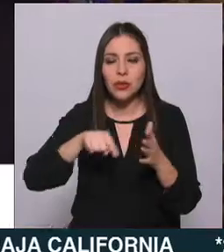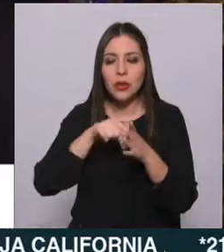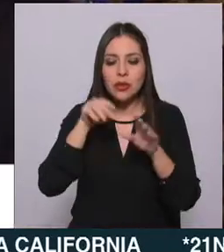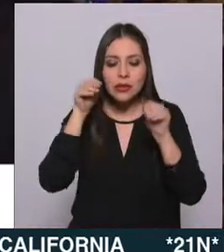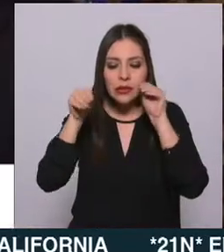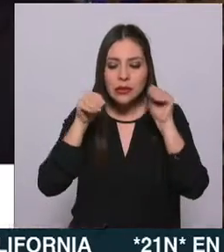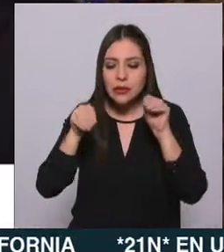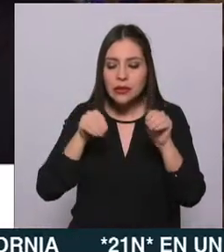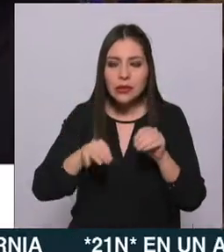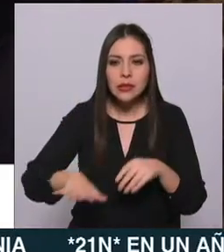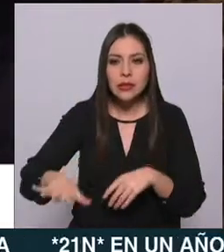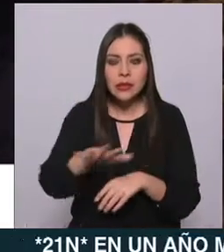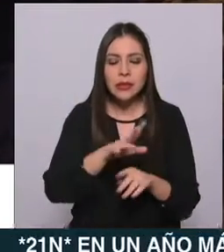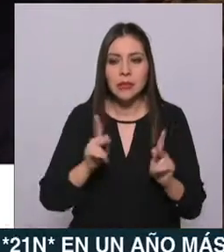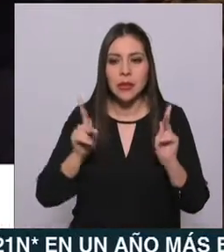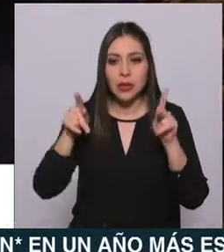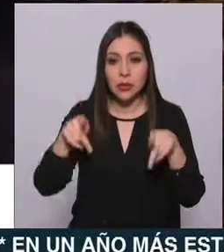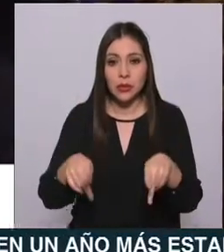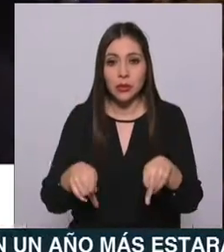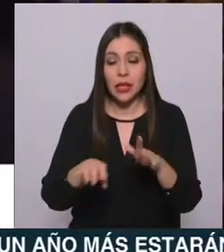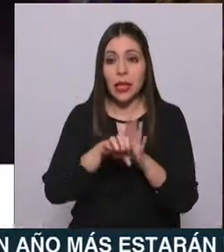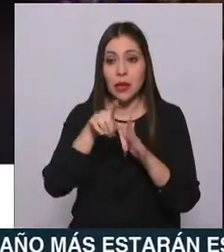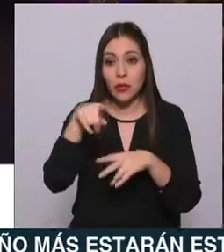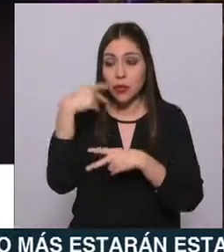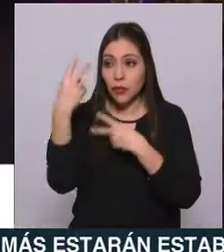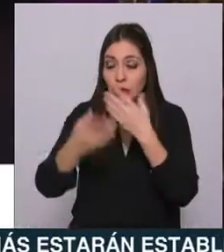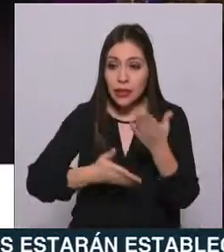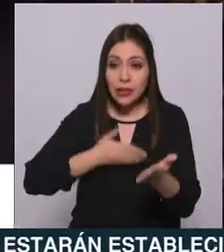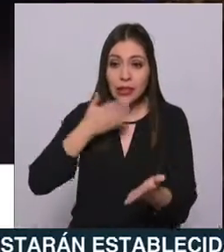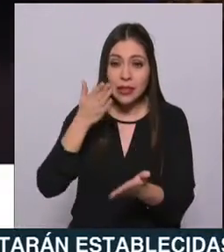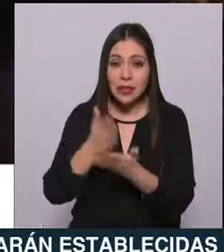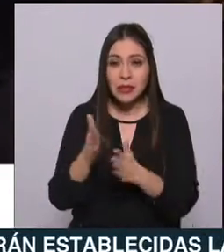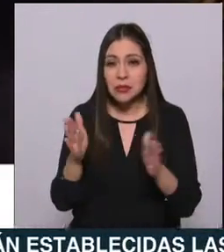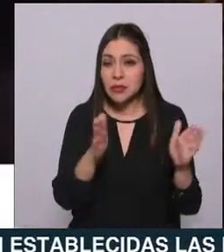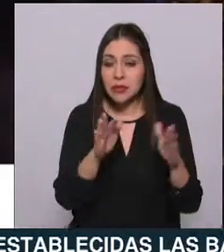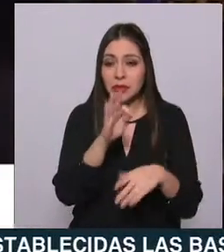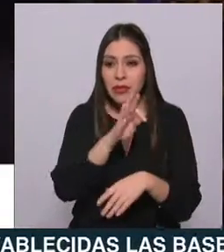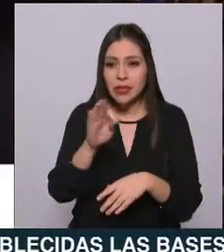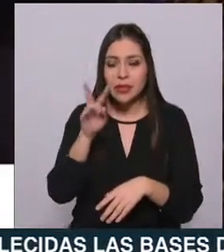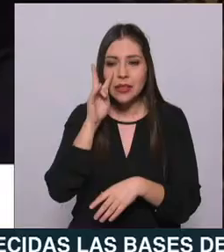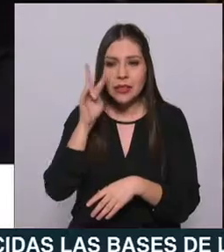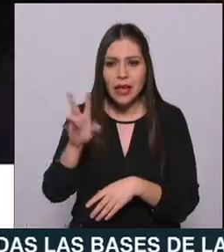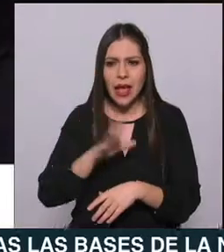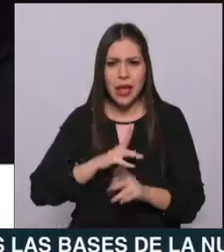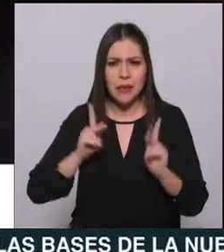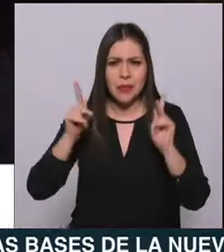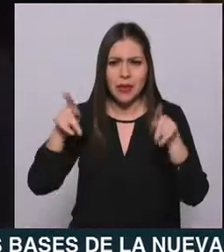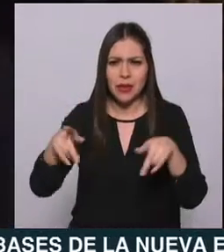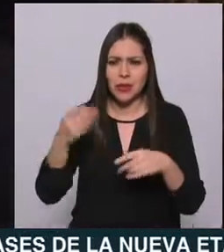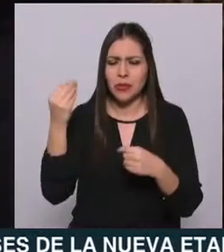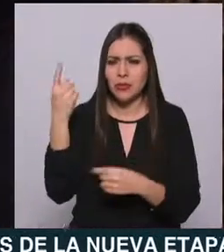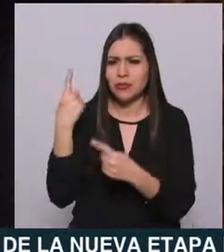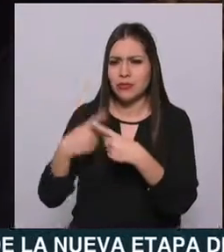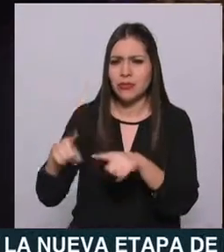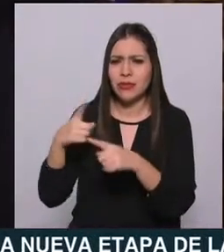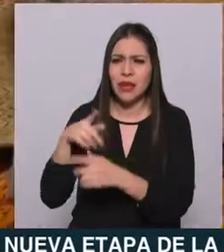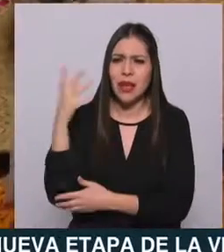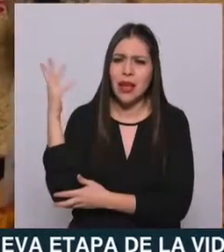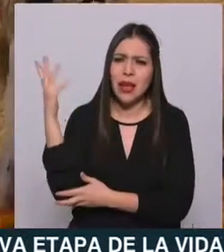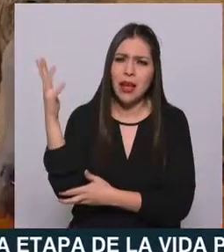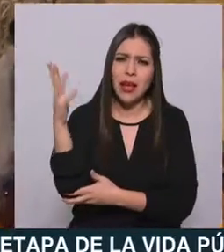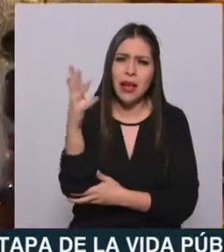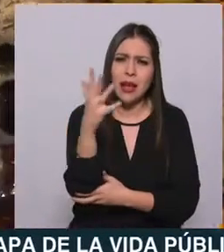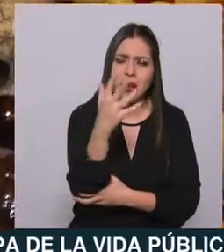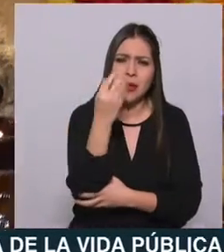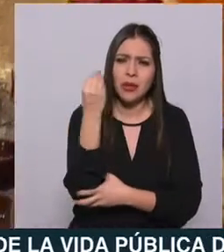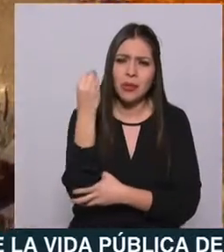ofrendas. Entonces, si ustedes van en esa fecha, así está el panteón, rodeado de árboles y de mariposa monarca.